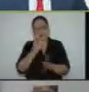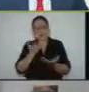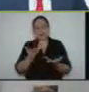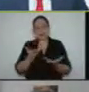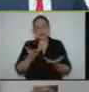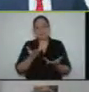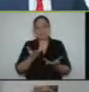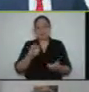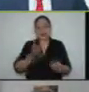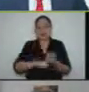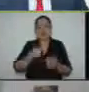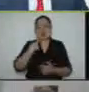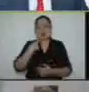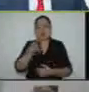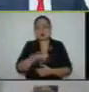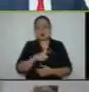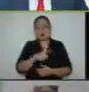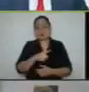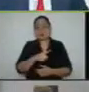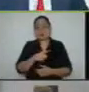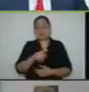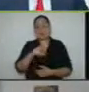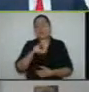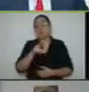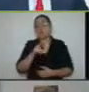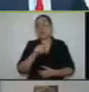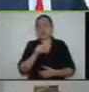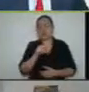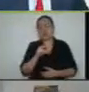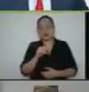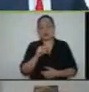denuncia presuntamente infractora no lo es, porque